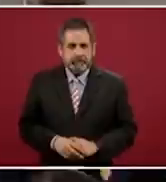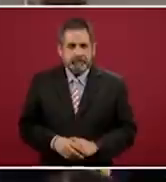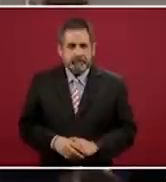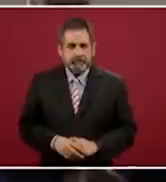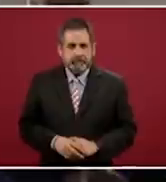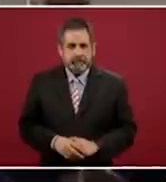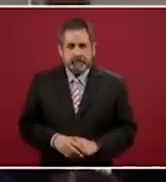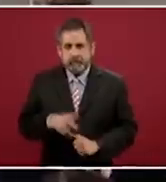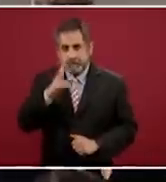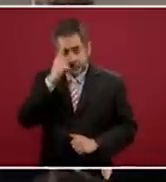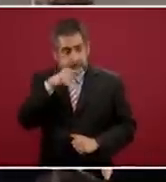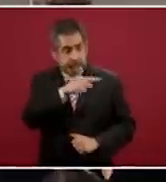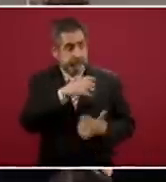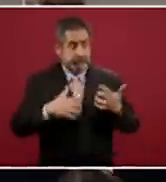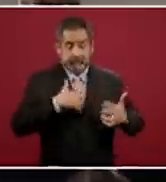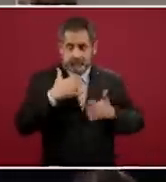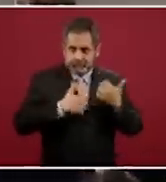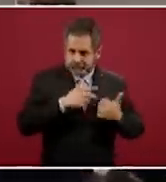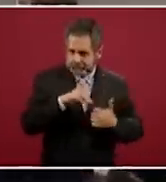Para que no se enojen tanto,